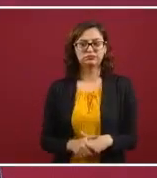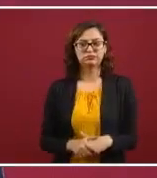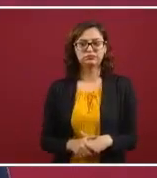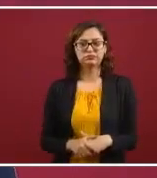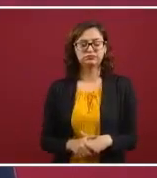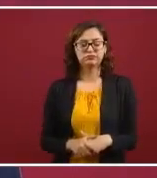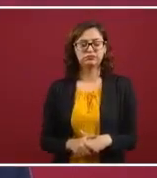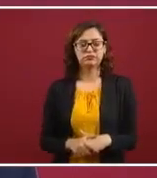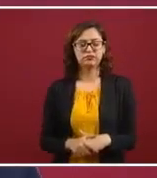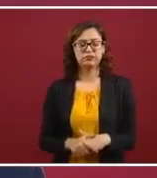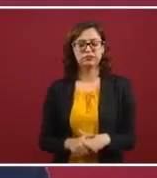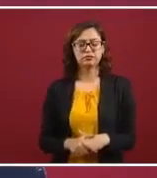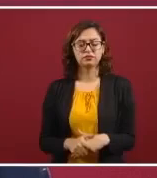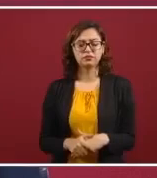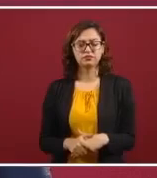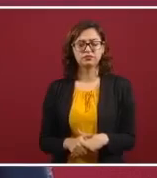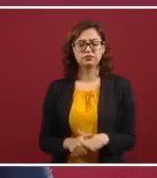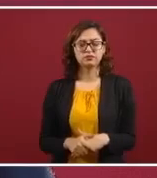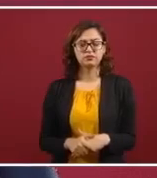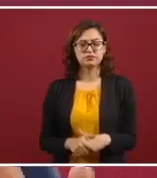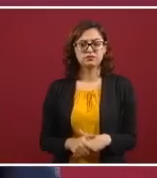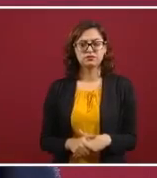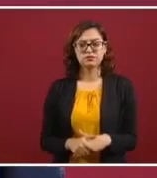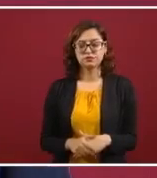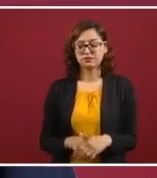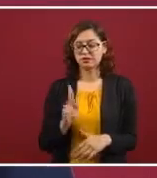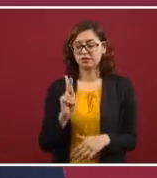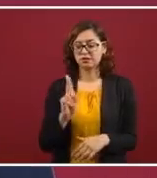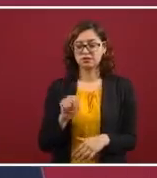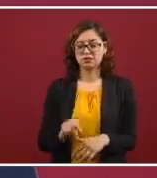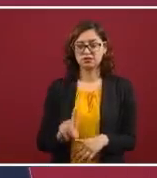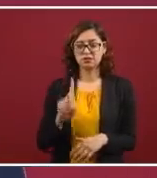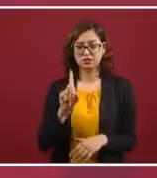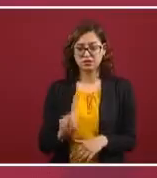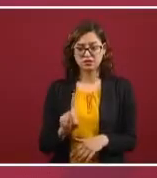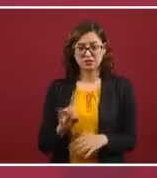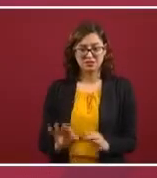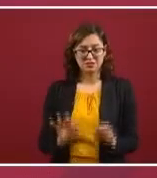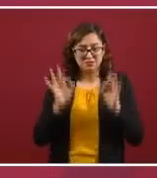está también en el plan de desarrollo.